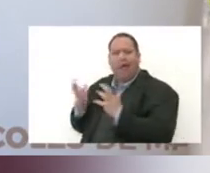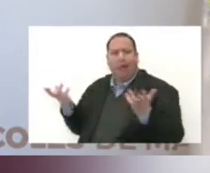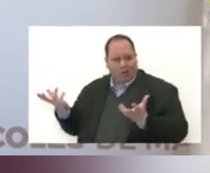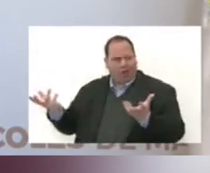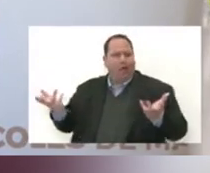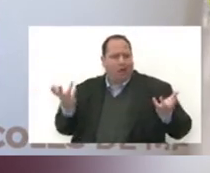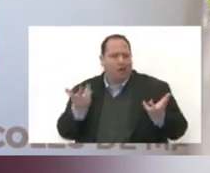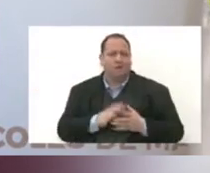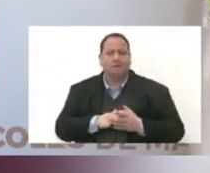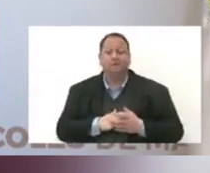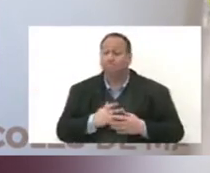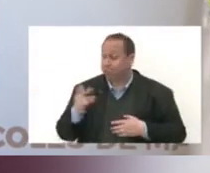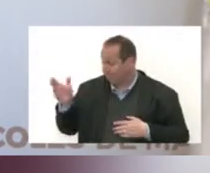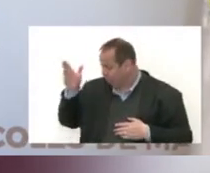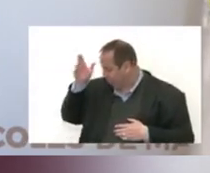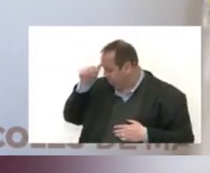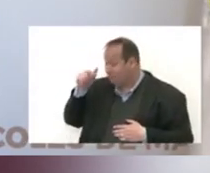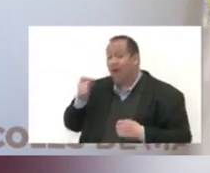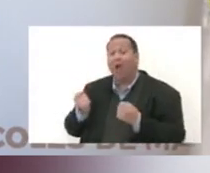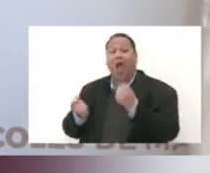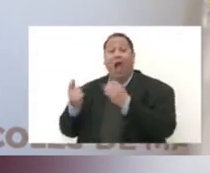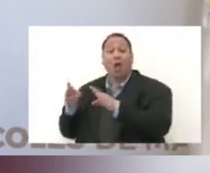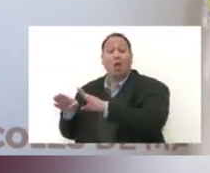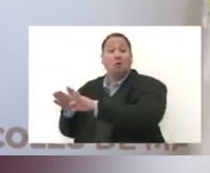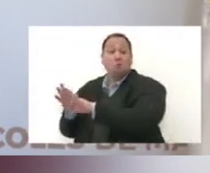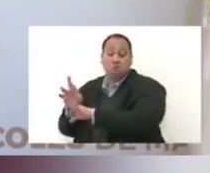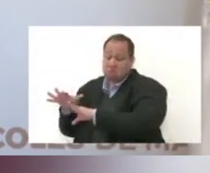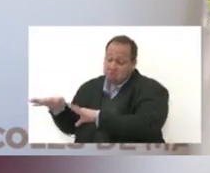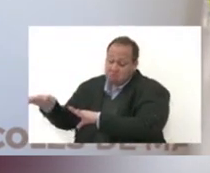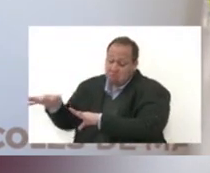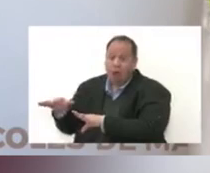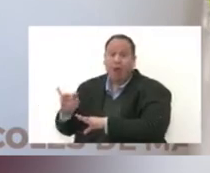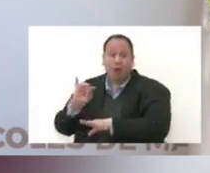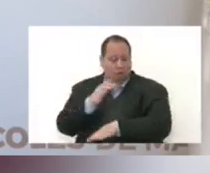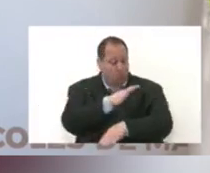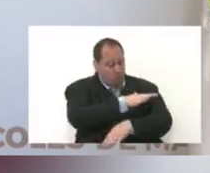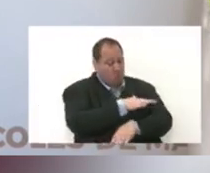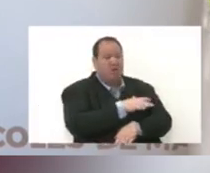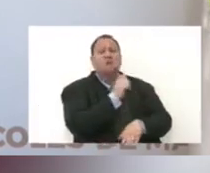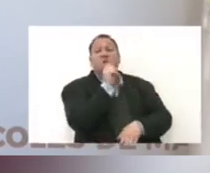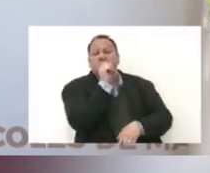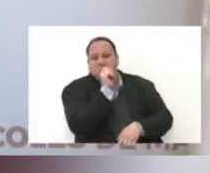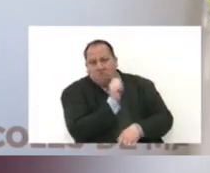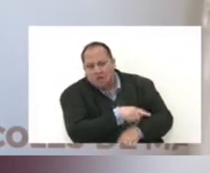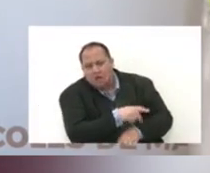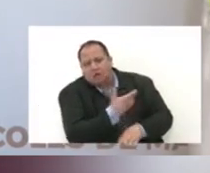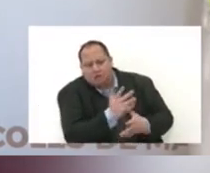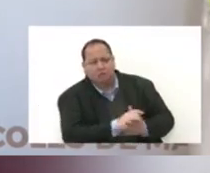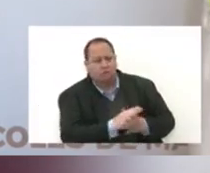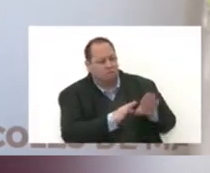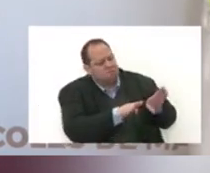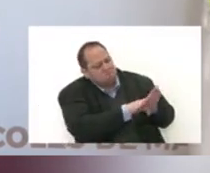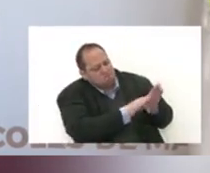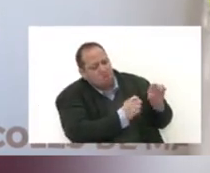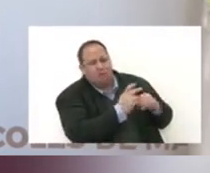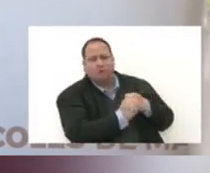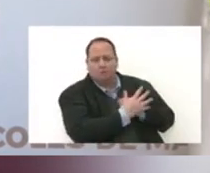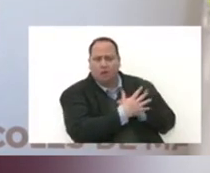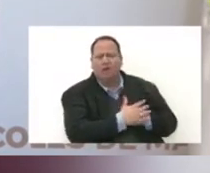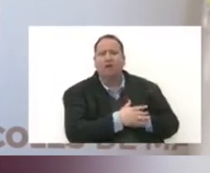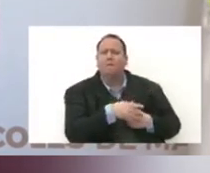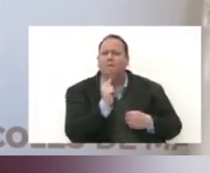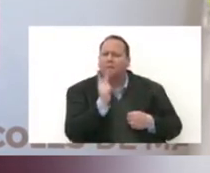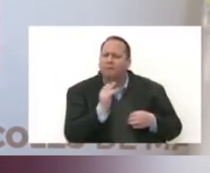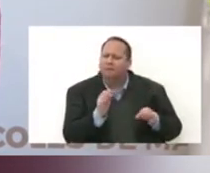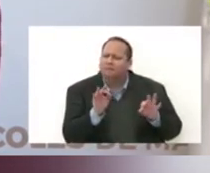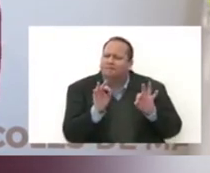esto se hizo el acuerdo, hay algunas playas que están cerradas en Rosarito, en el caso de Tijuana es el mismo caso. Lo que sí vale la pena, me